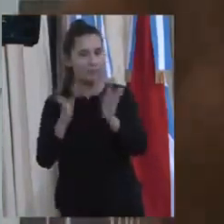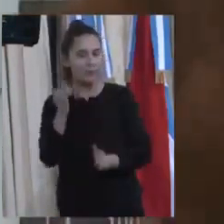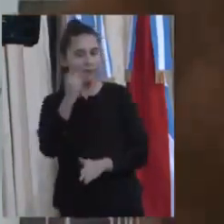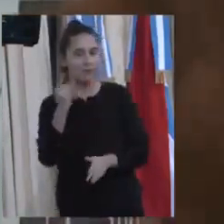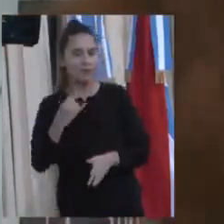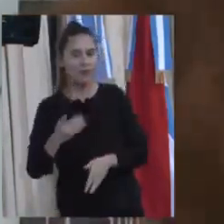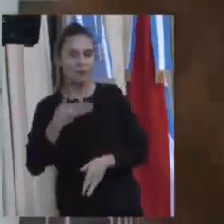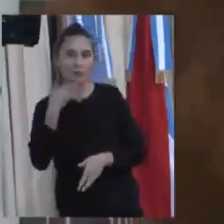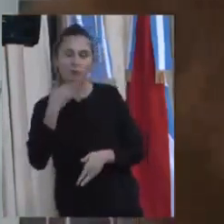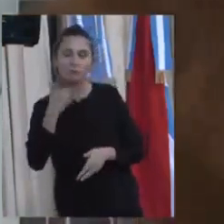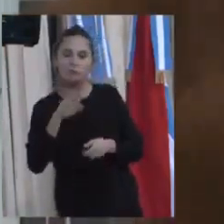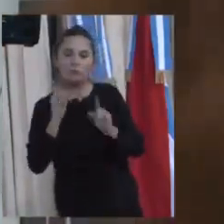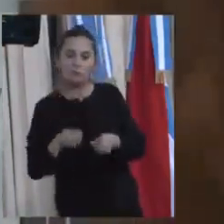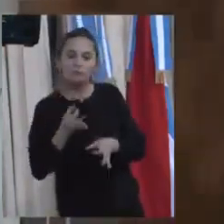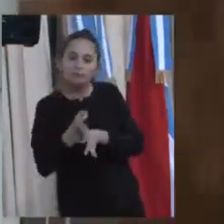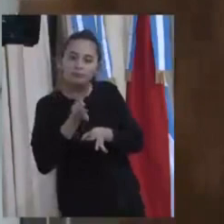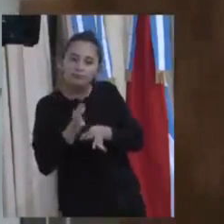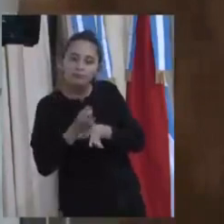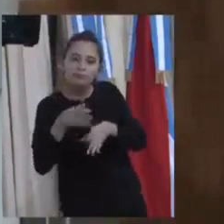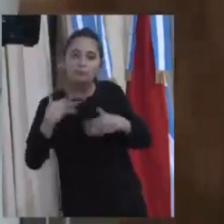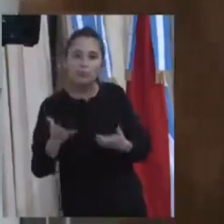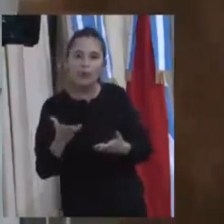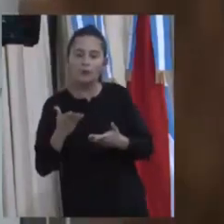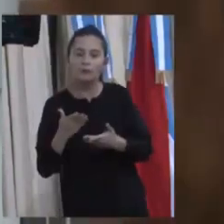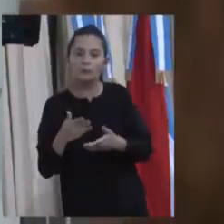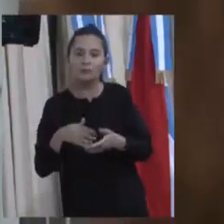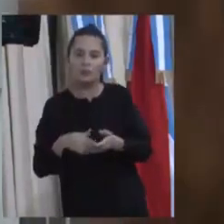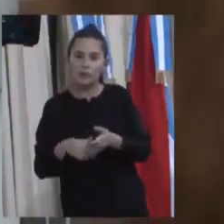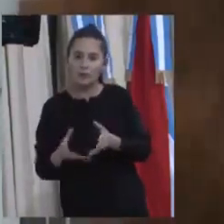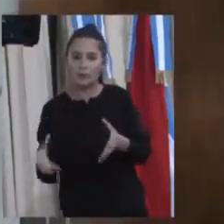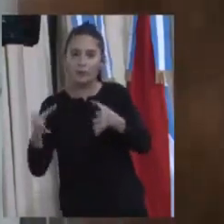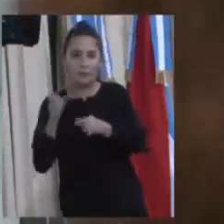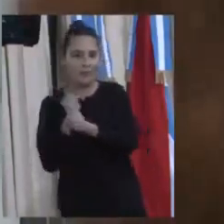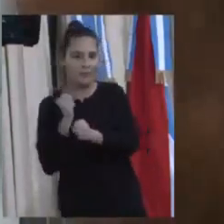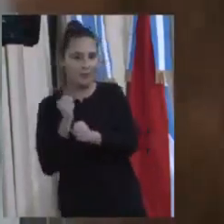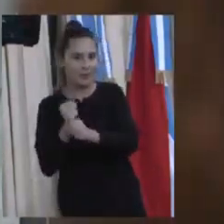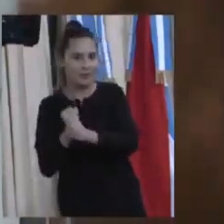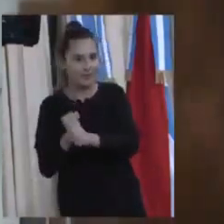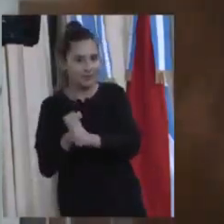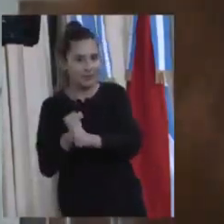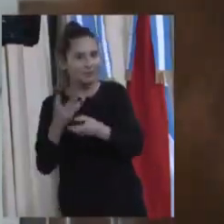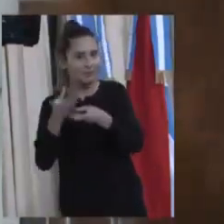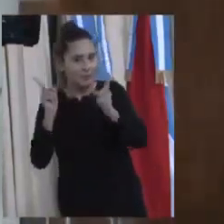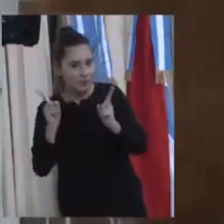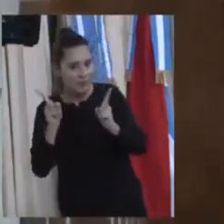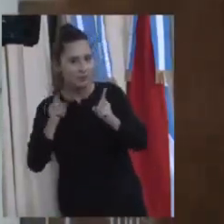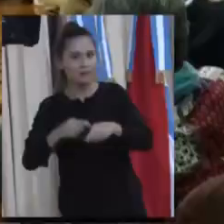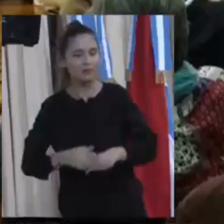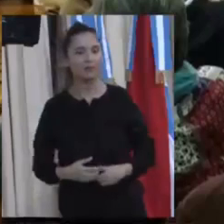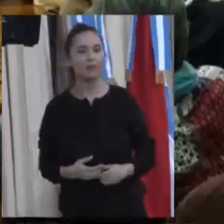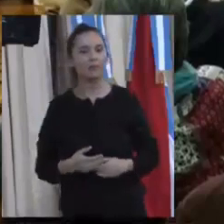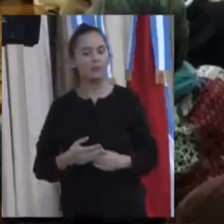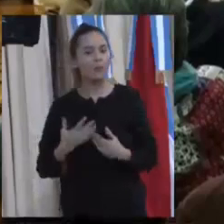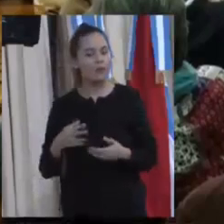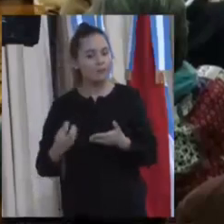clase, encontraron la conformación de una suerte de proletarización también del cuerpo de docentes y la emergencia de